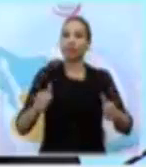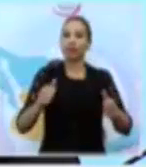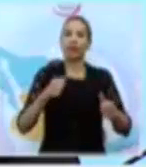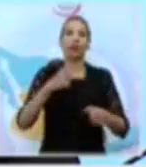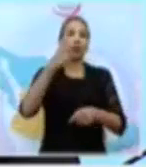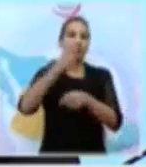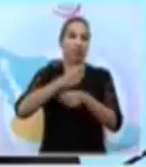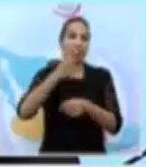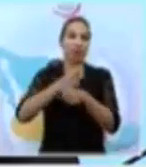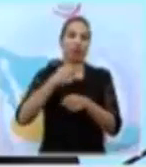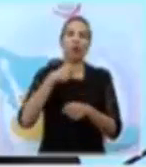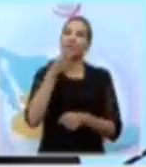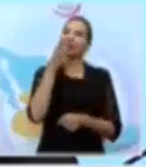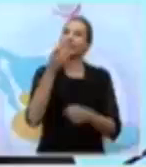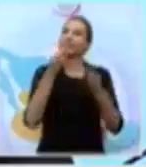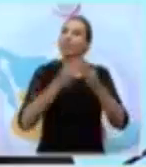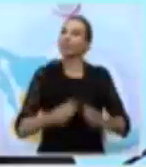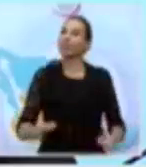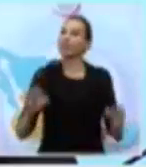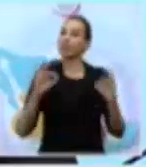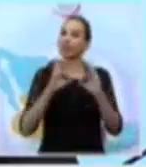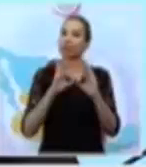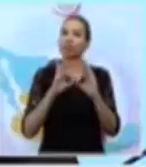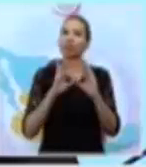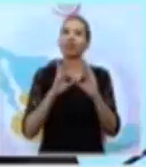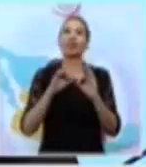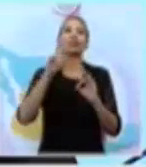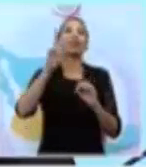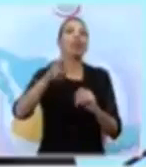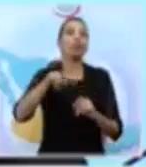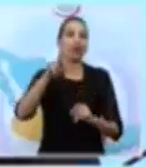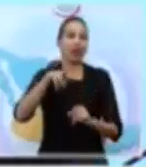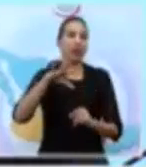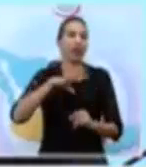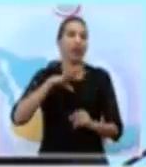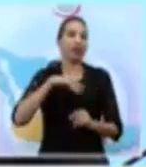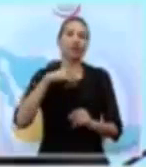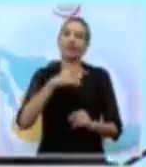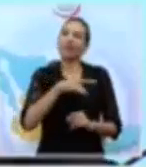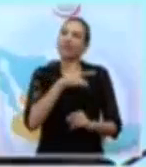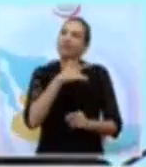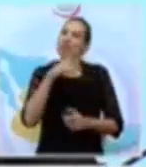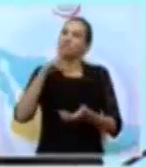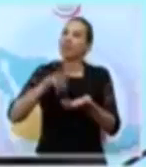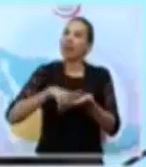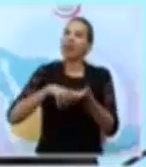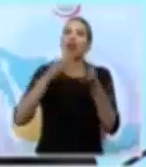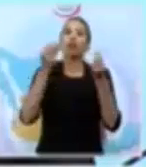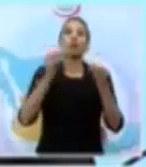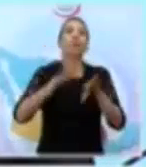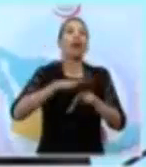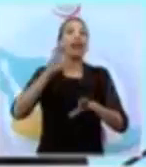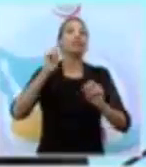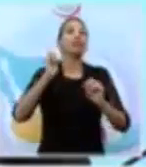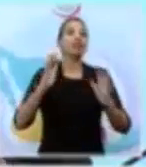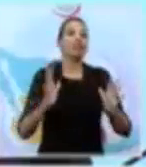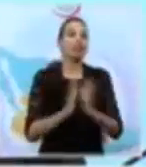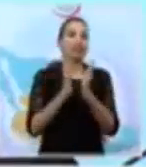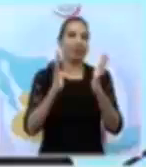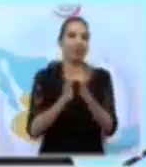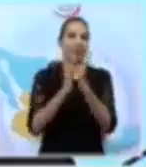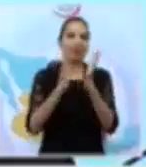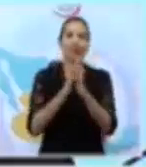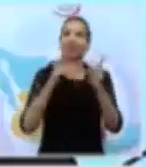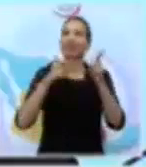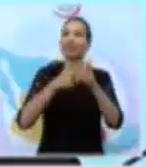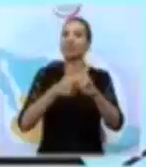lo primero destaco y de verdad valoramos la participación